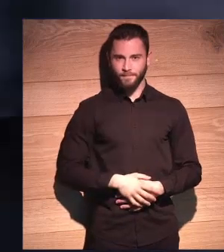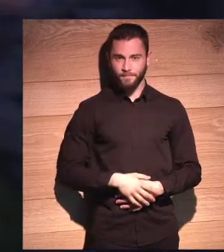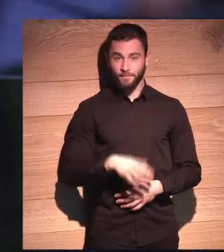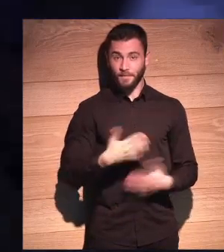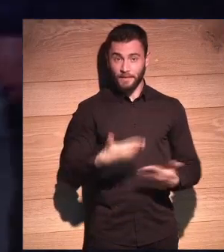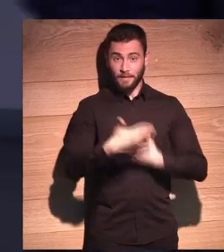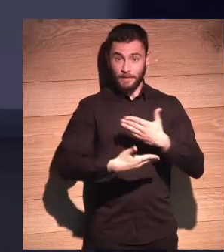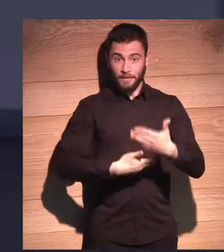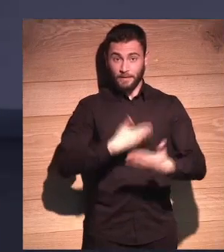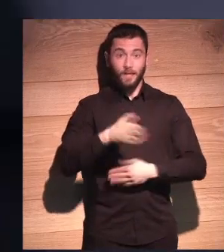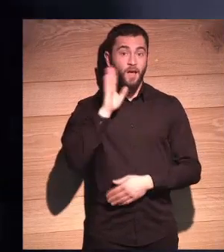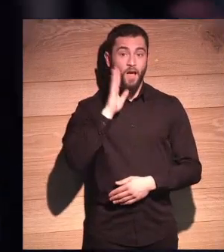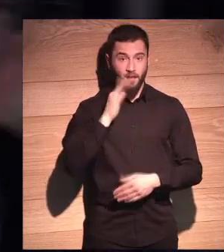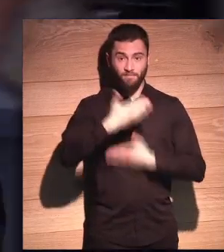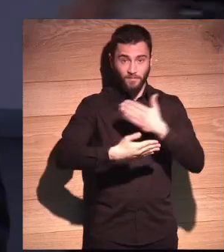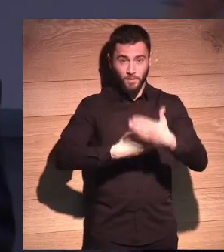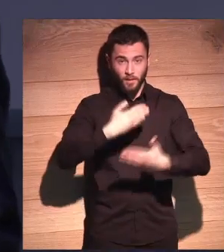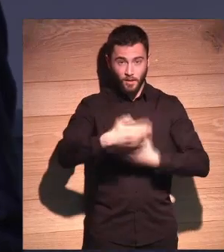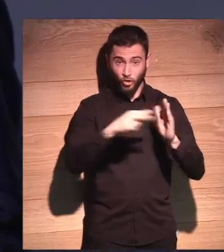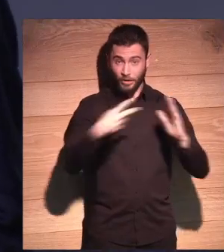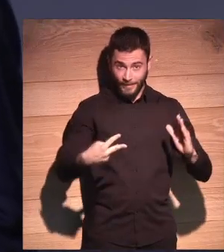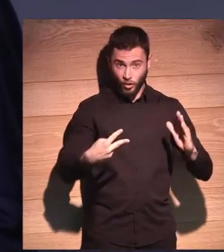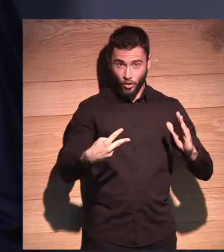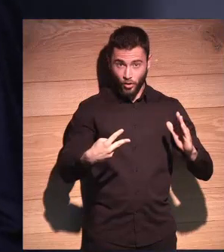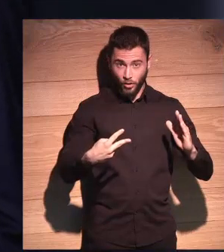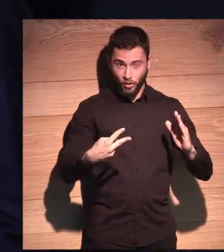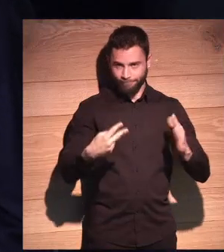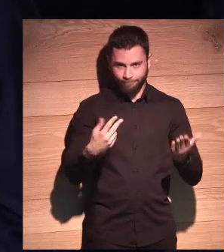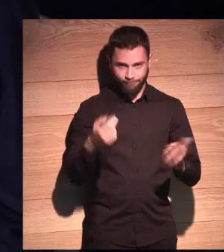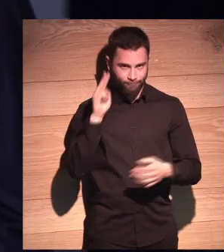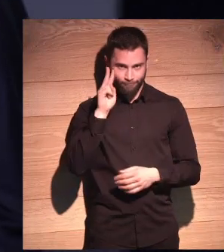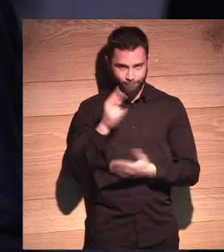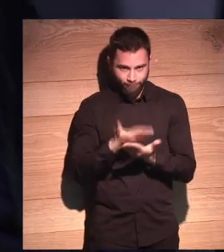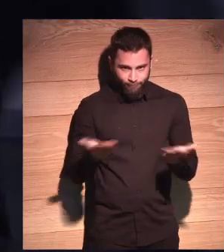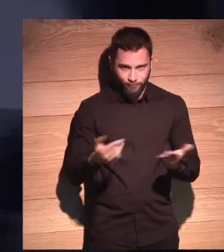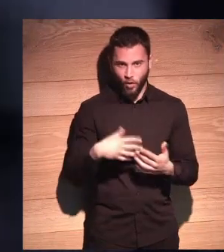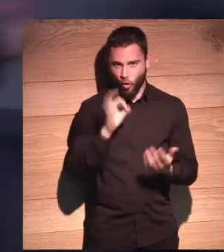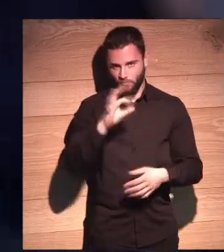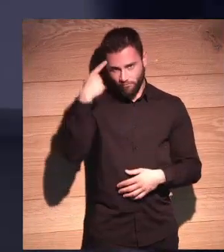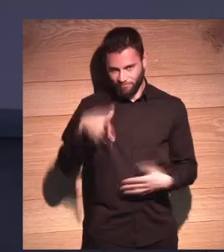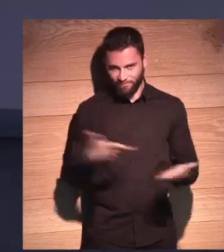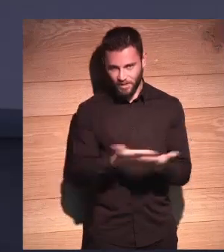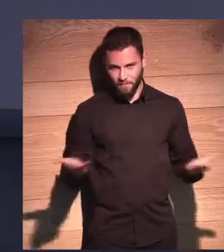Este proceso de desarrollo tecnológico, como habréis visto o sabéis,